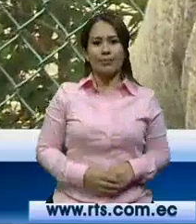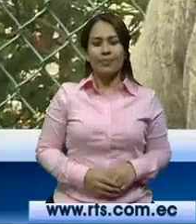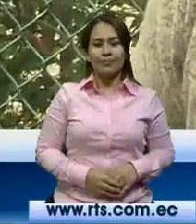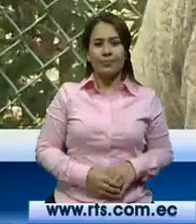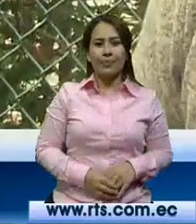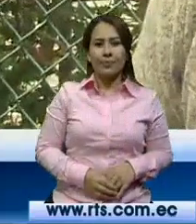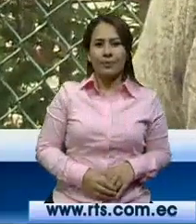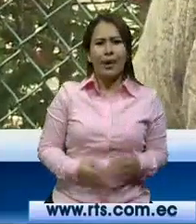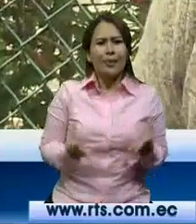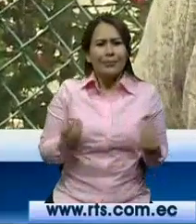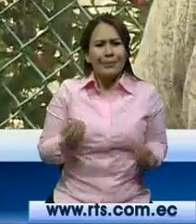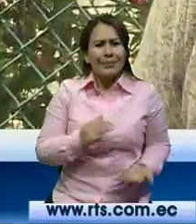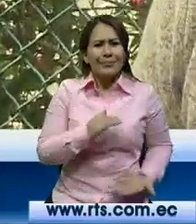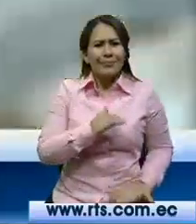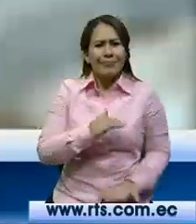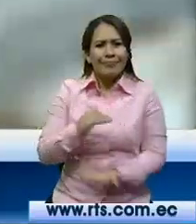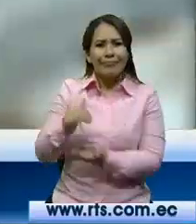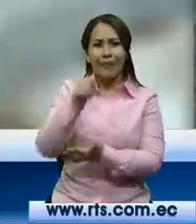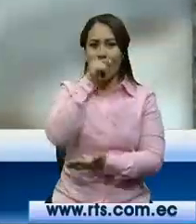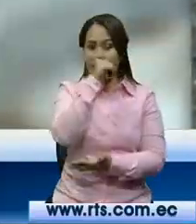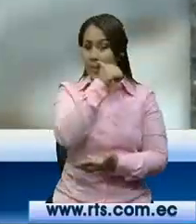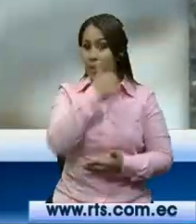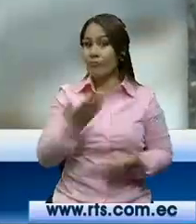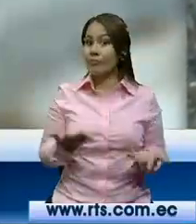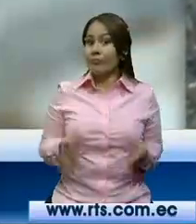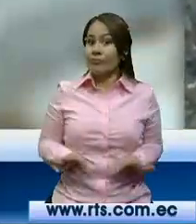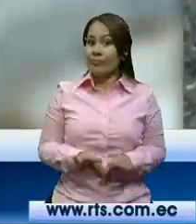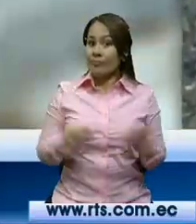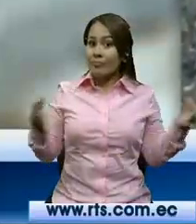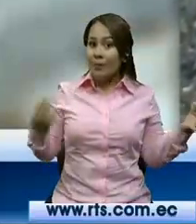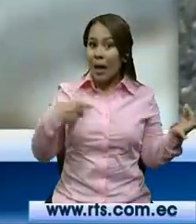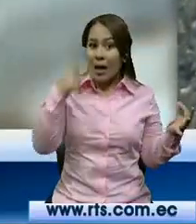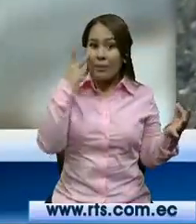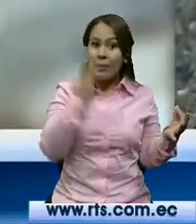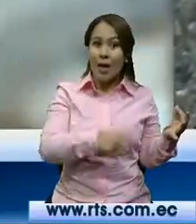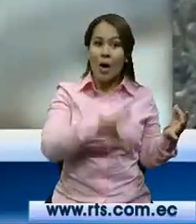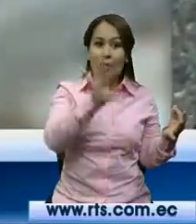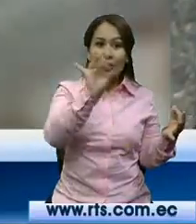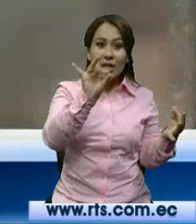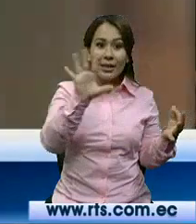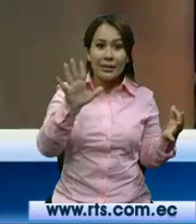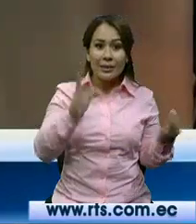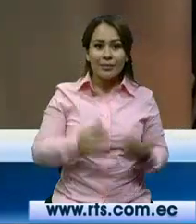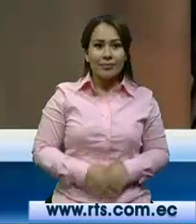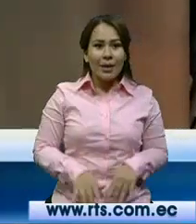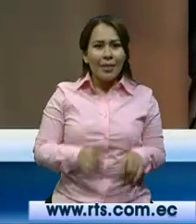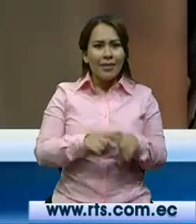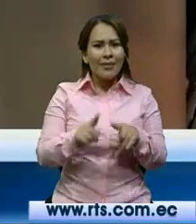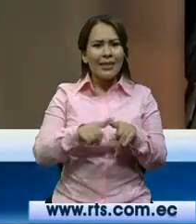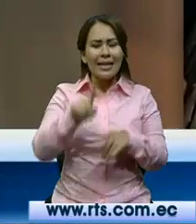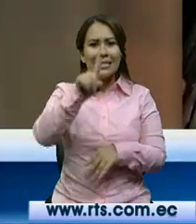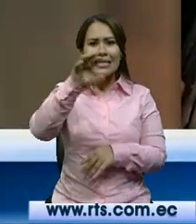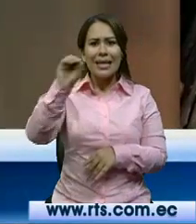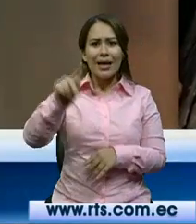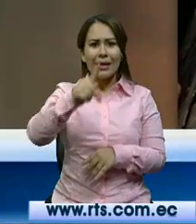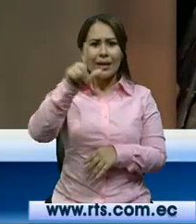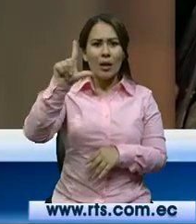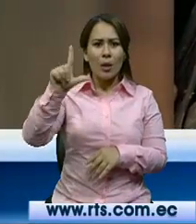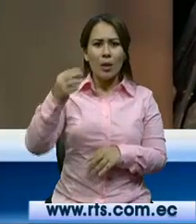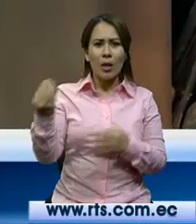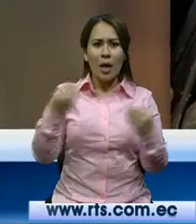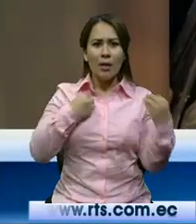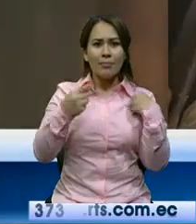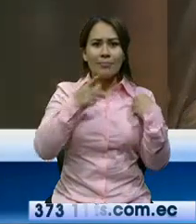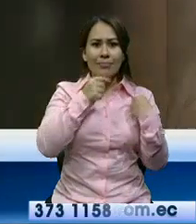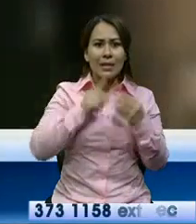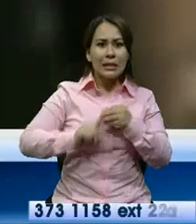de incautaciones de grandes cantidades de droga. En los compartimentos encontraron 85 paquetes que alcanzaron los 100 kilos de cocaína. Según los agentes